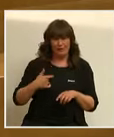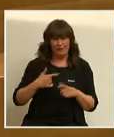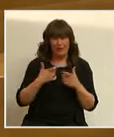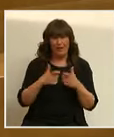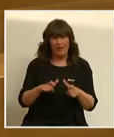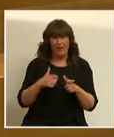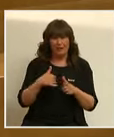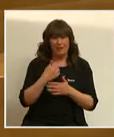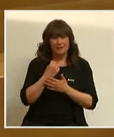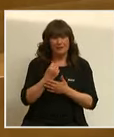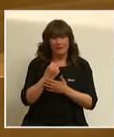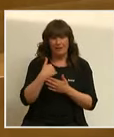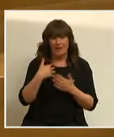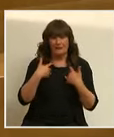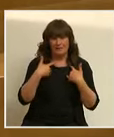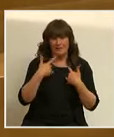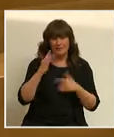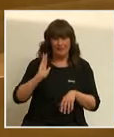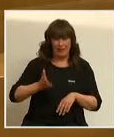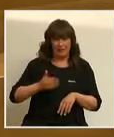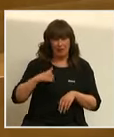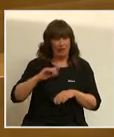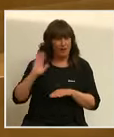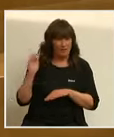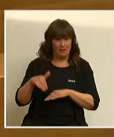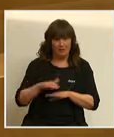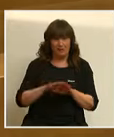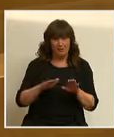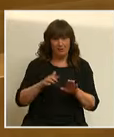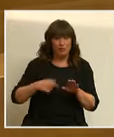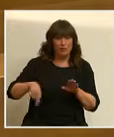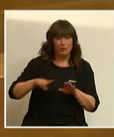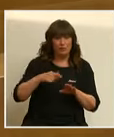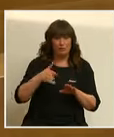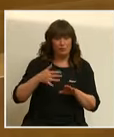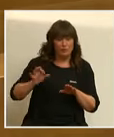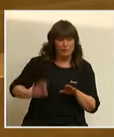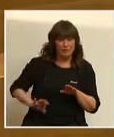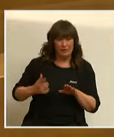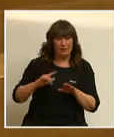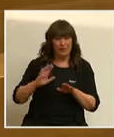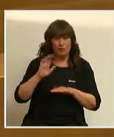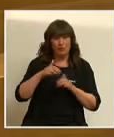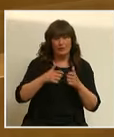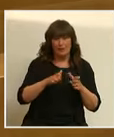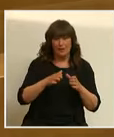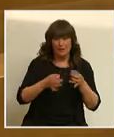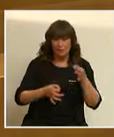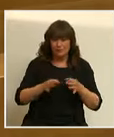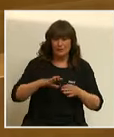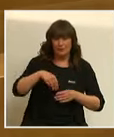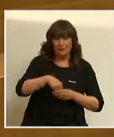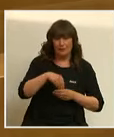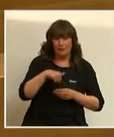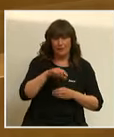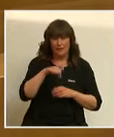de Asistencia a las Víctimas del Delito. Somos profesionales de la Consellería de Justicia e Interior de la Generalitat Valenciana. Trabajamos en la